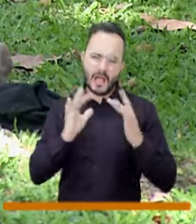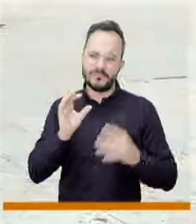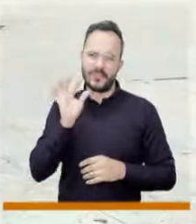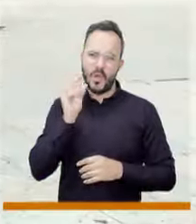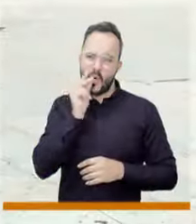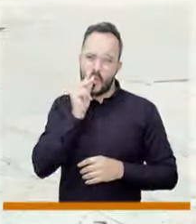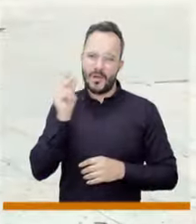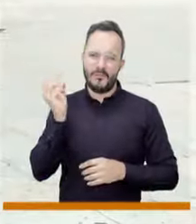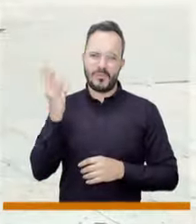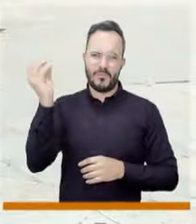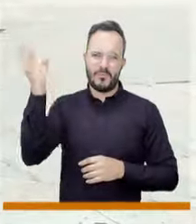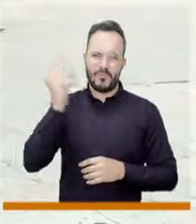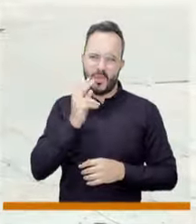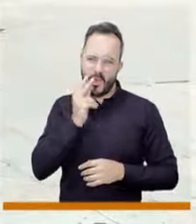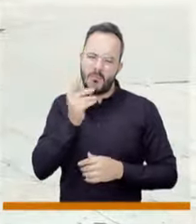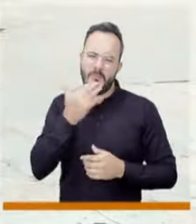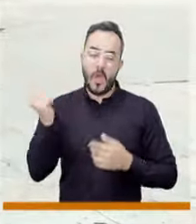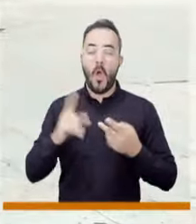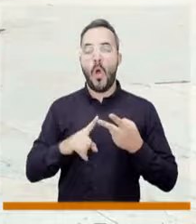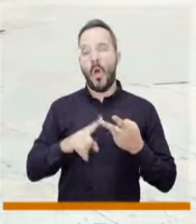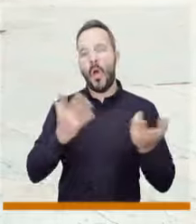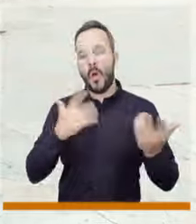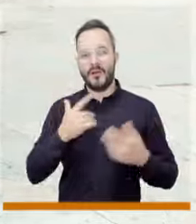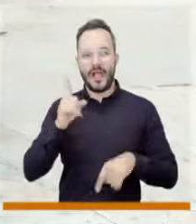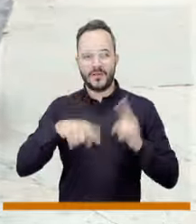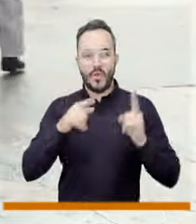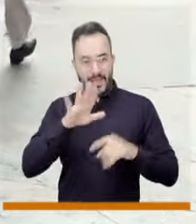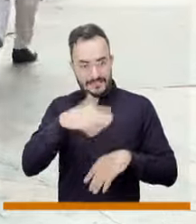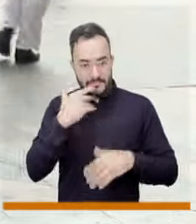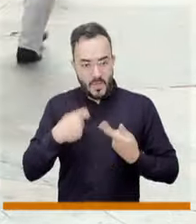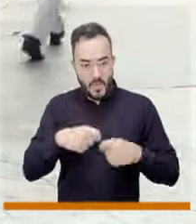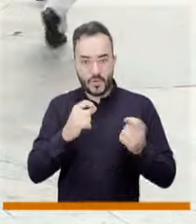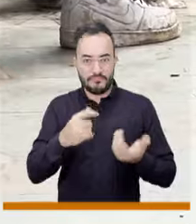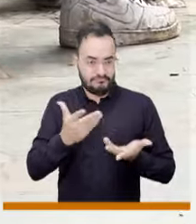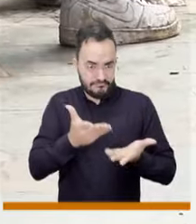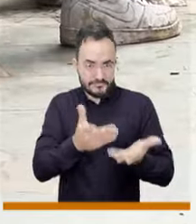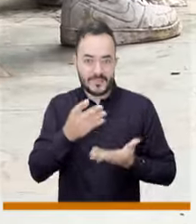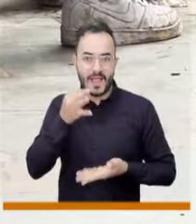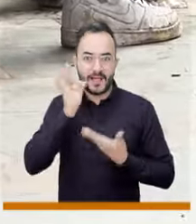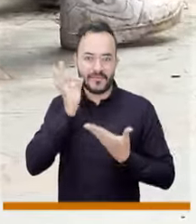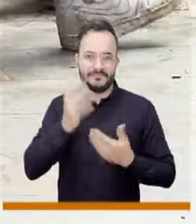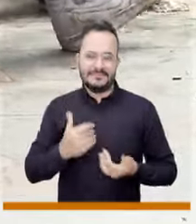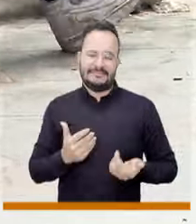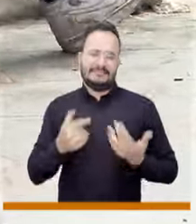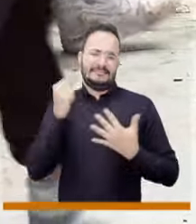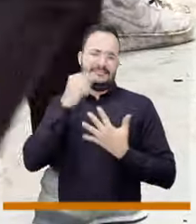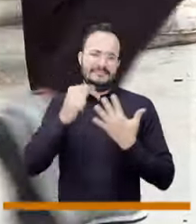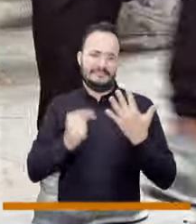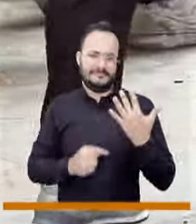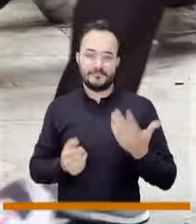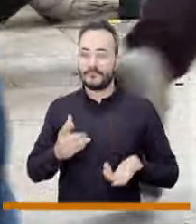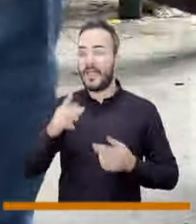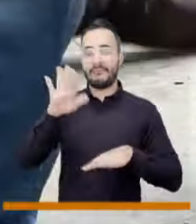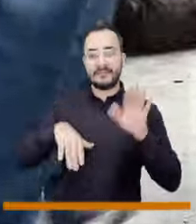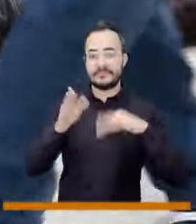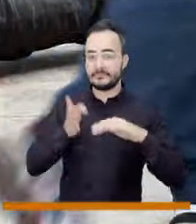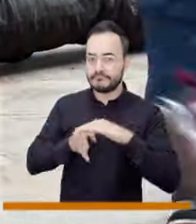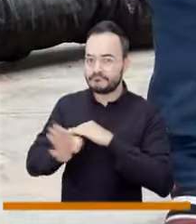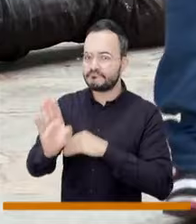cigarrillo, está en manos del consumo de café, está en manos entonces de gente que llega a